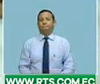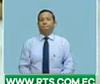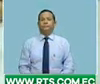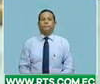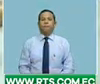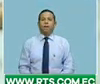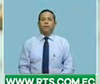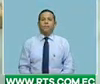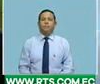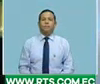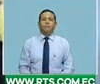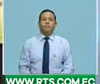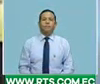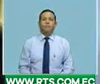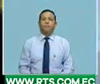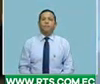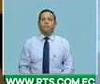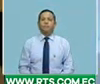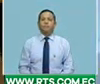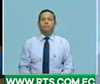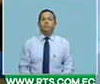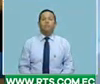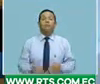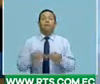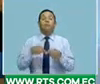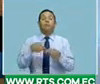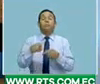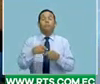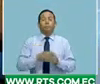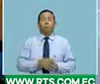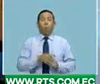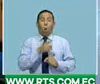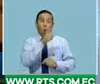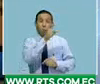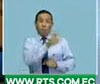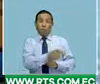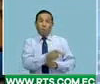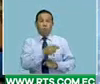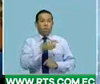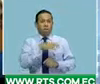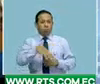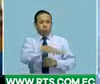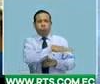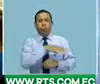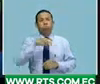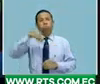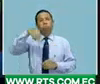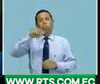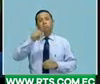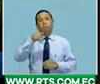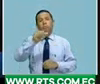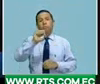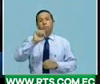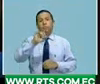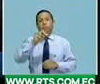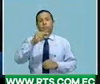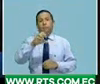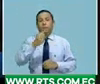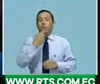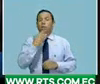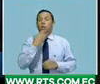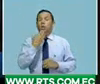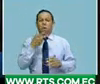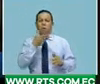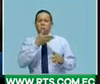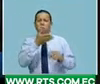Camacho. En breve acribillan a un hombre en el sector de Mapasingue. Todos los detalles de esa muerte violenta